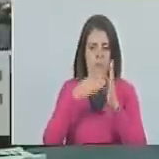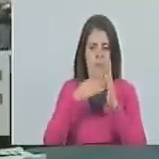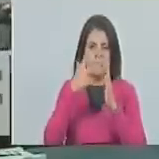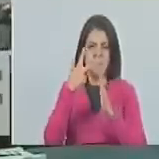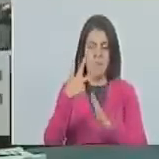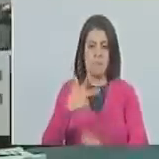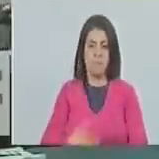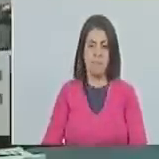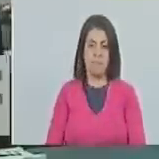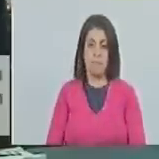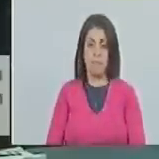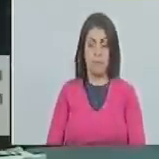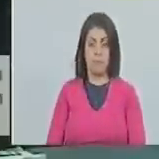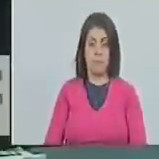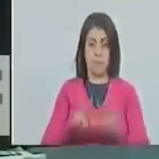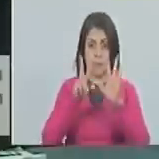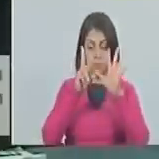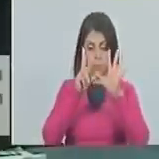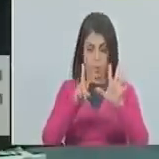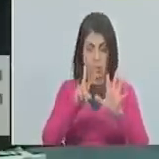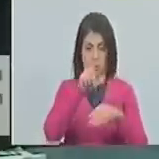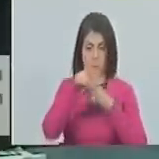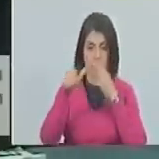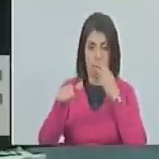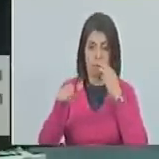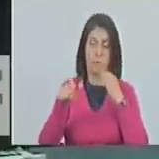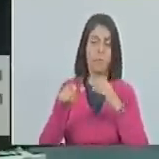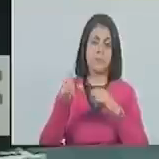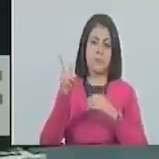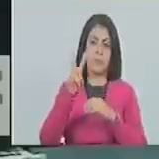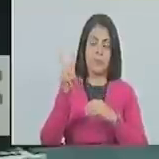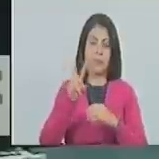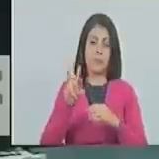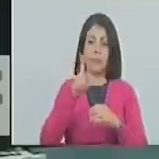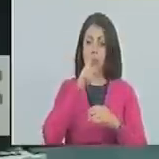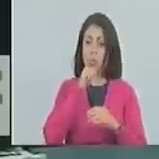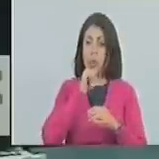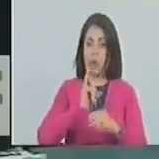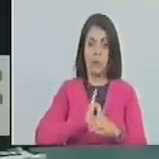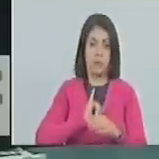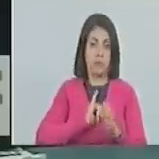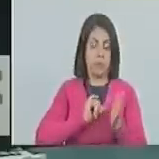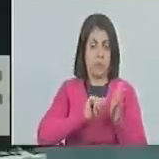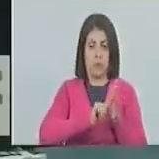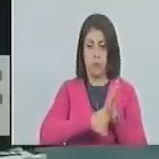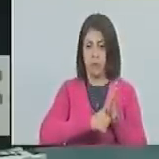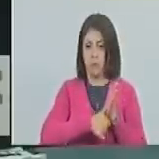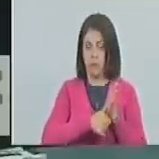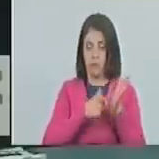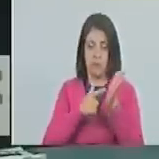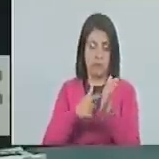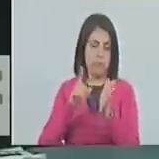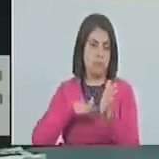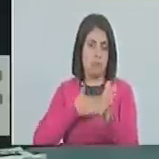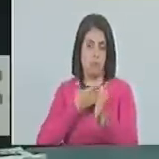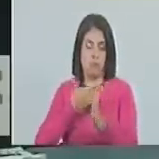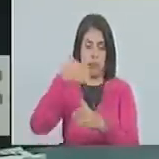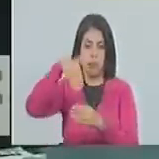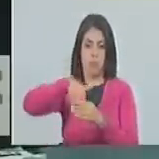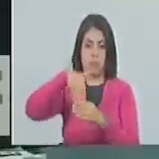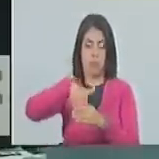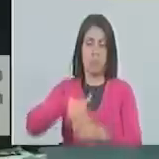2003, 7 de cada 10 venezolanos no tenían cédula laminada, no podían ejercer el derecho al